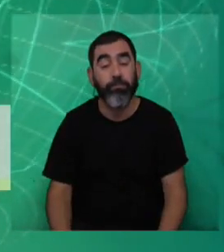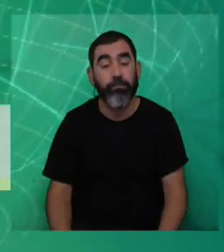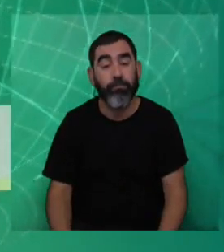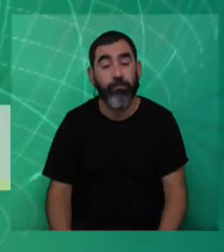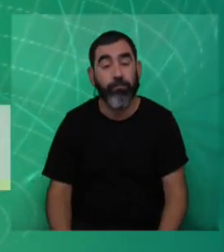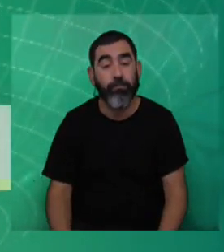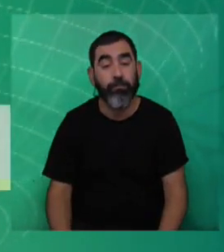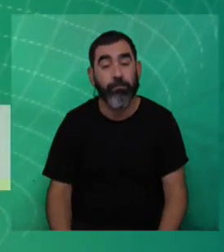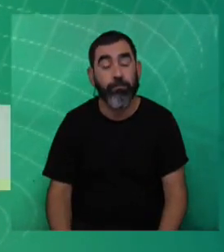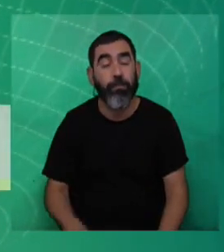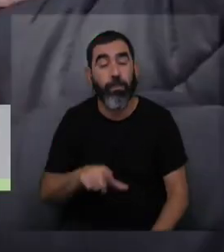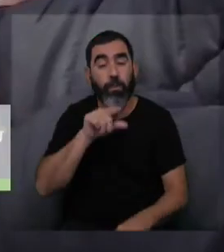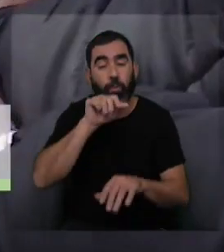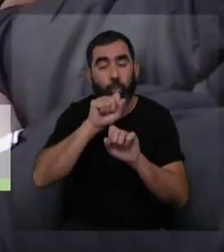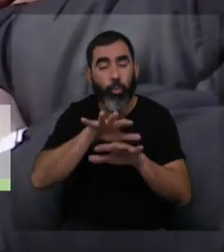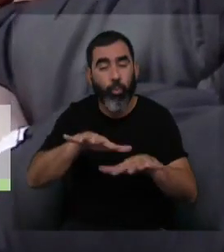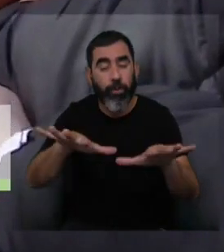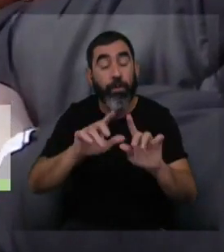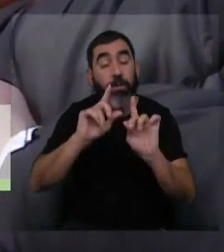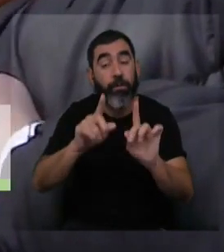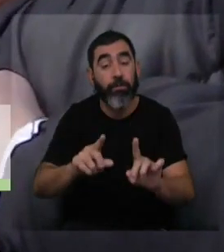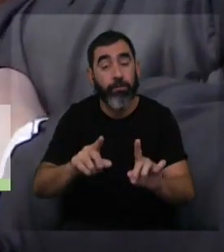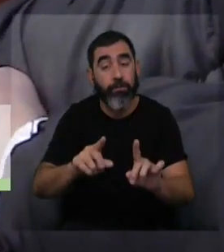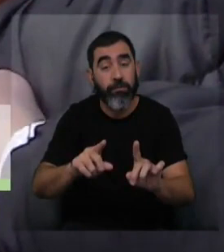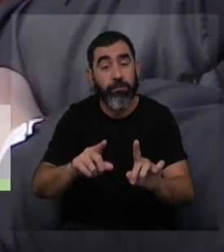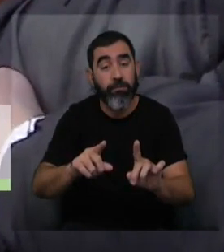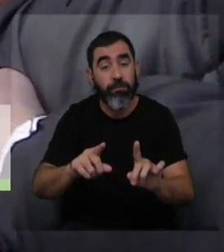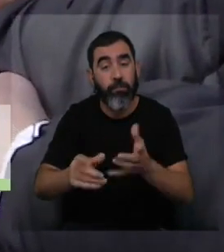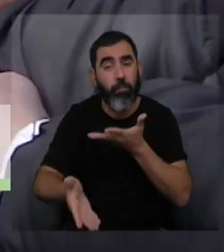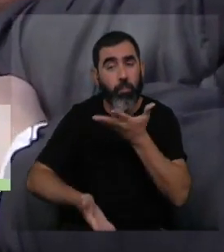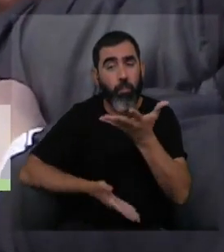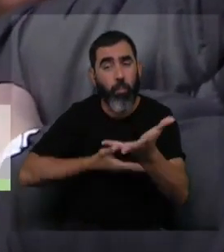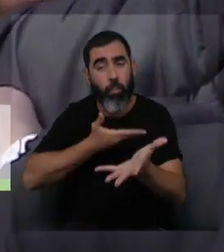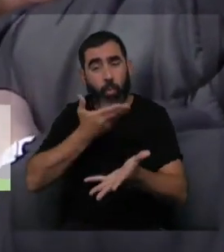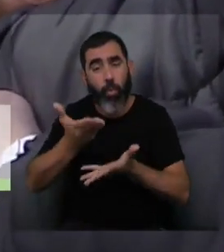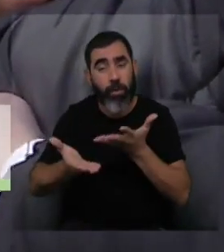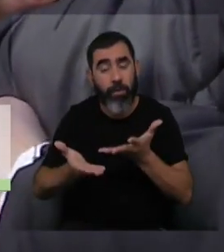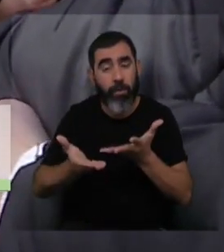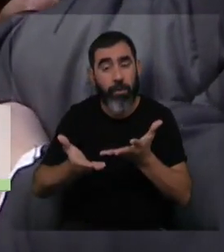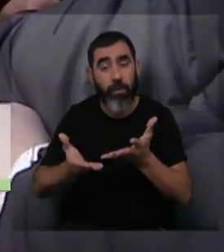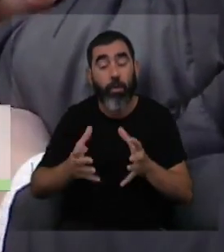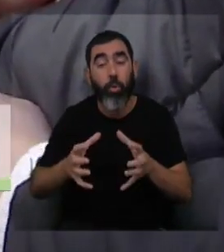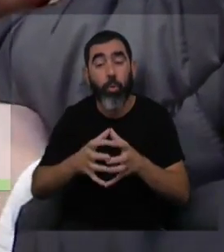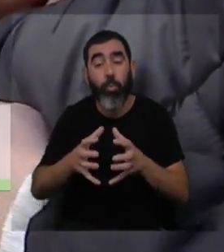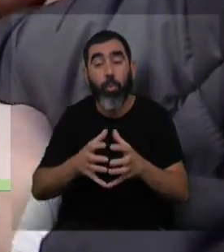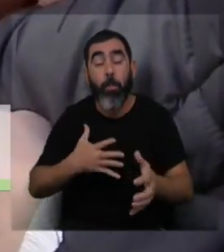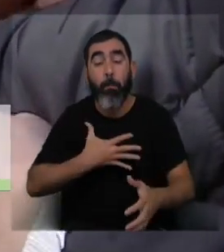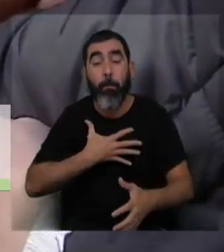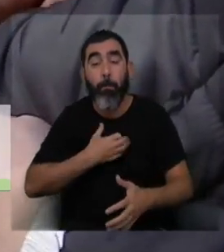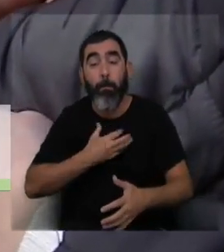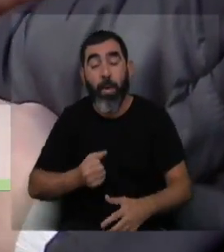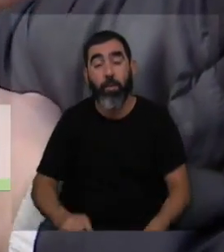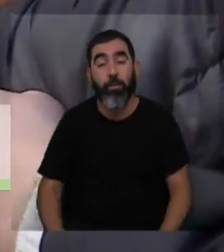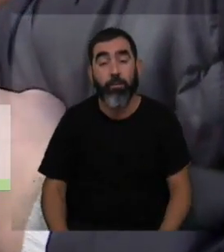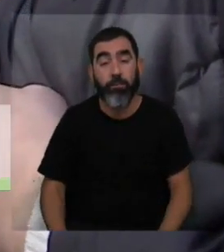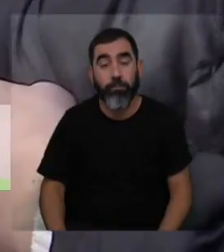expresó a través de su cuenta en Twitter, y que ha generado mucho malestar, mucha molestia en filas del Partido Nacional por